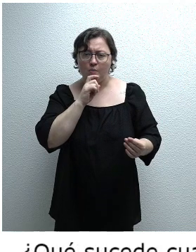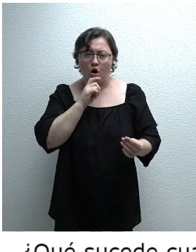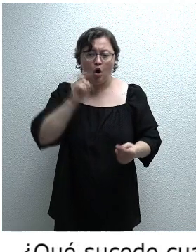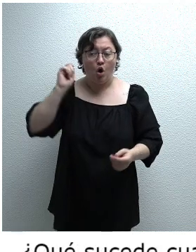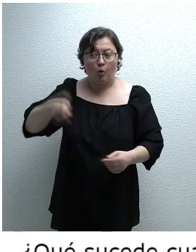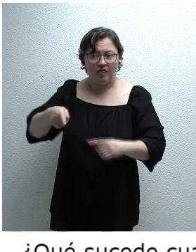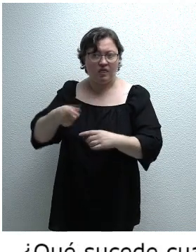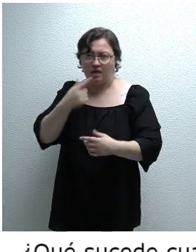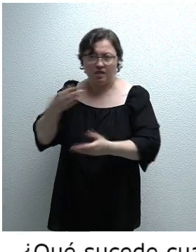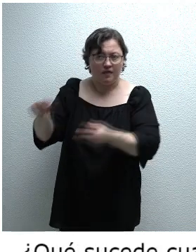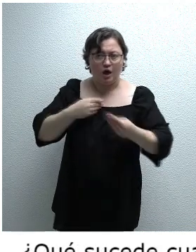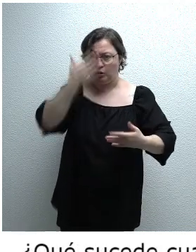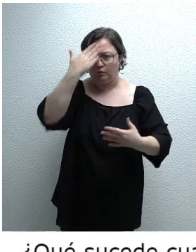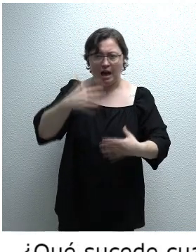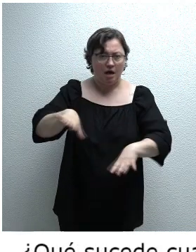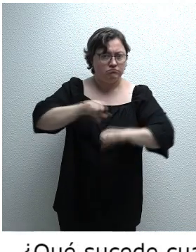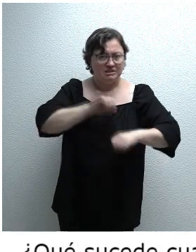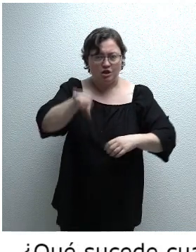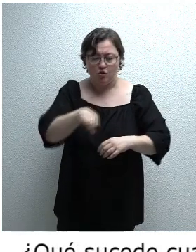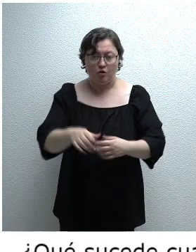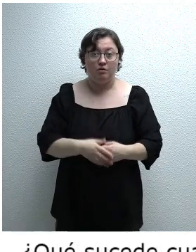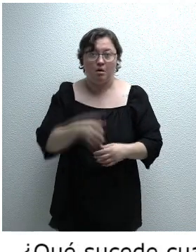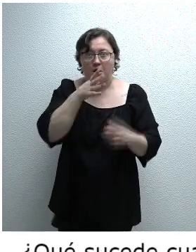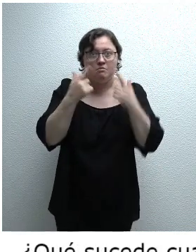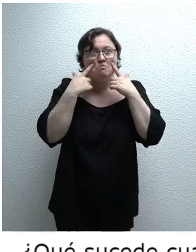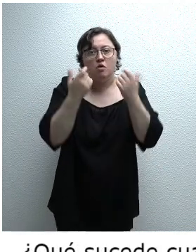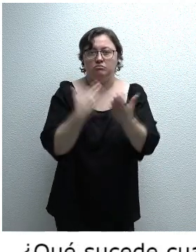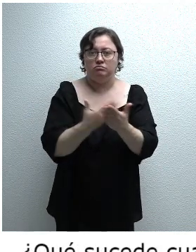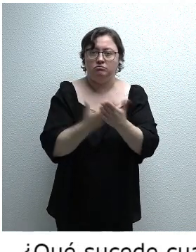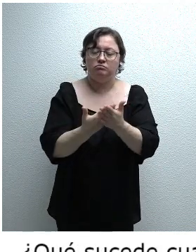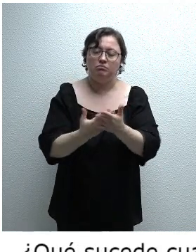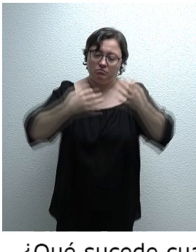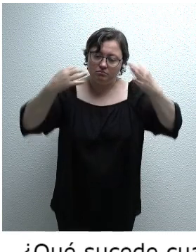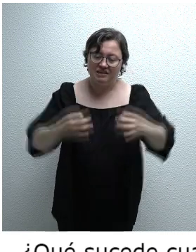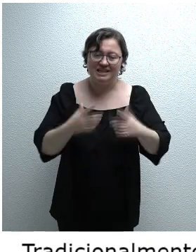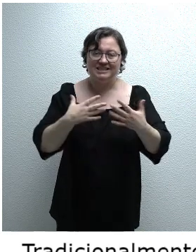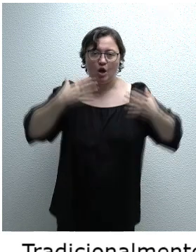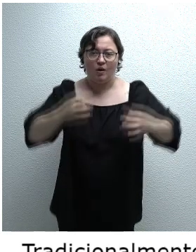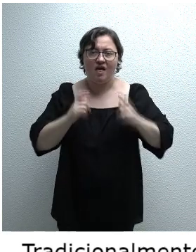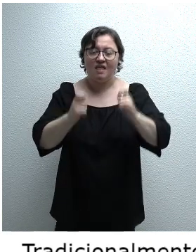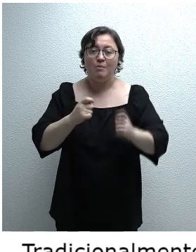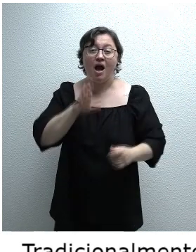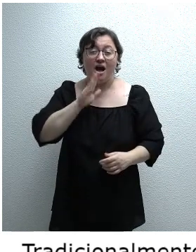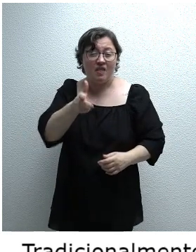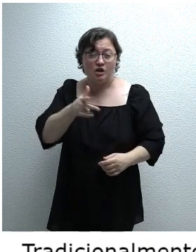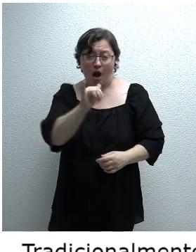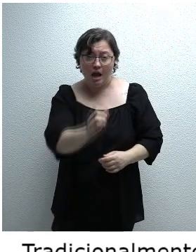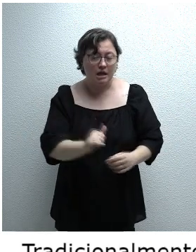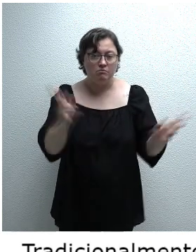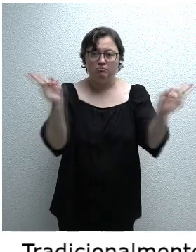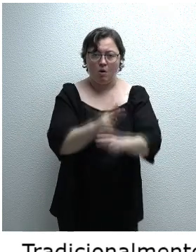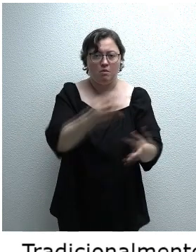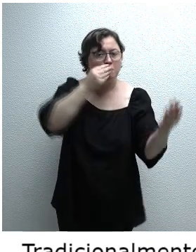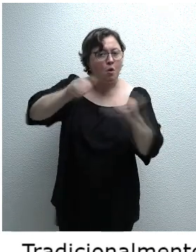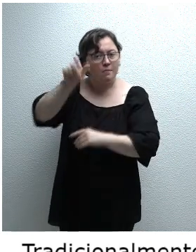resolución judicial. ¿Por qué? Era evidente y como una garantía a esa privación de derechos que suponía